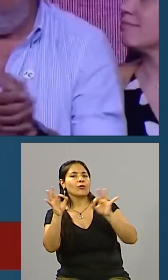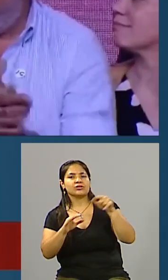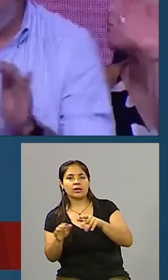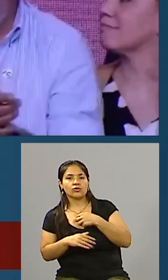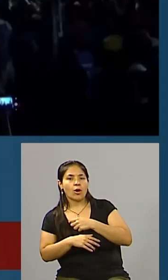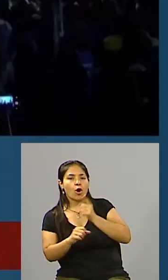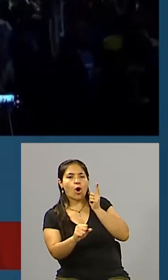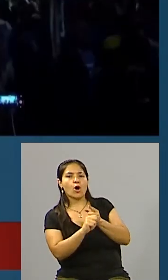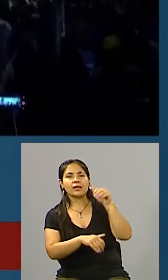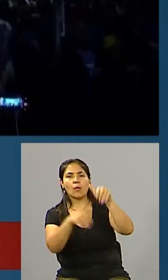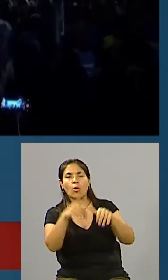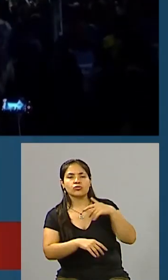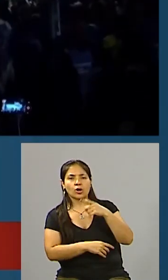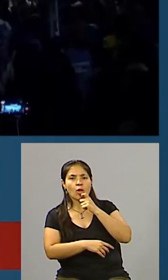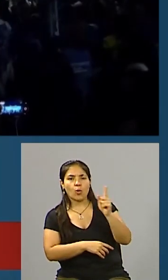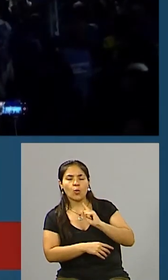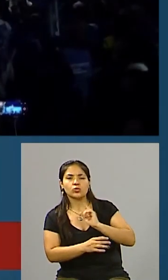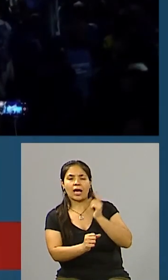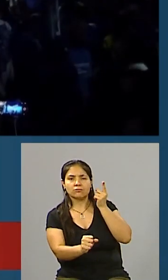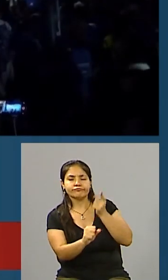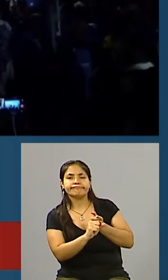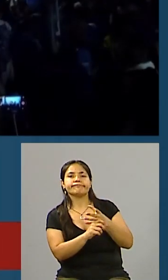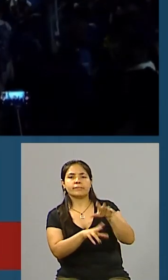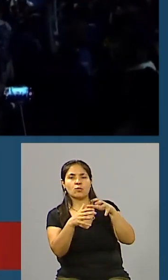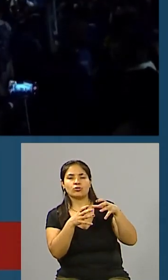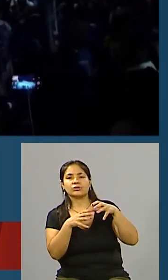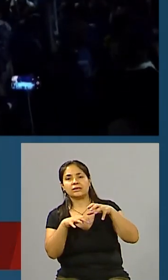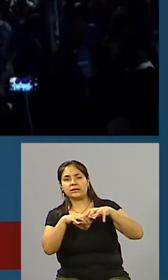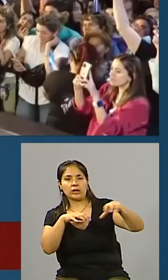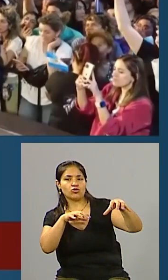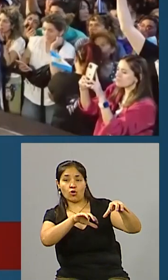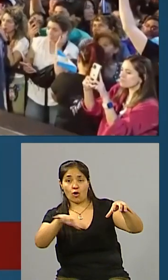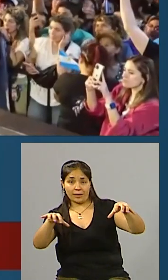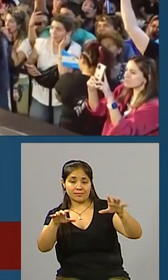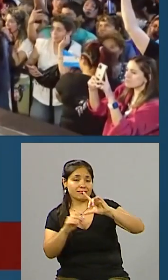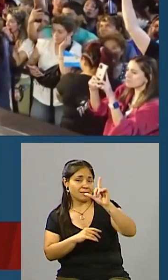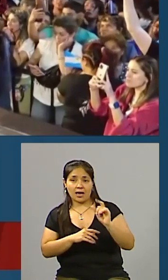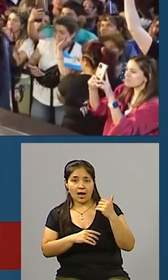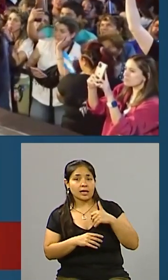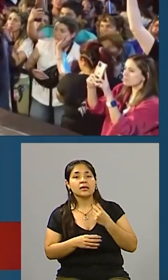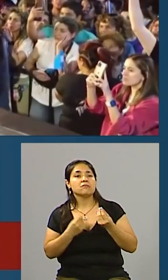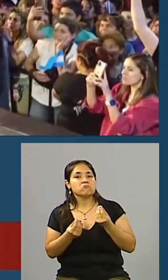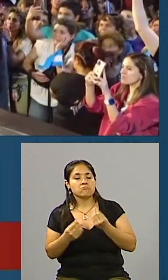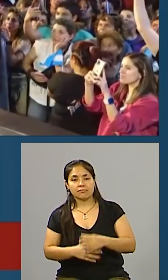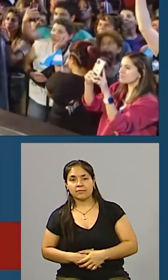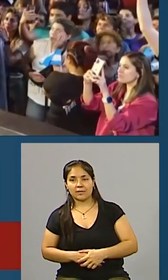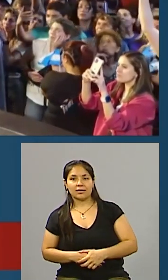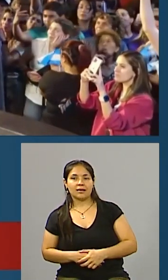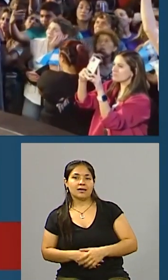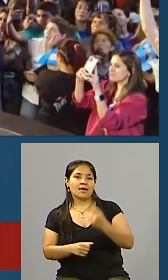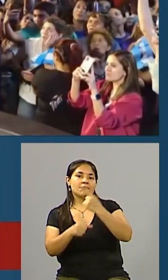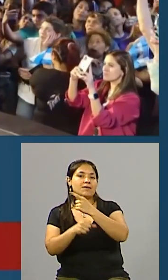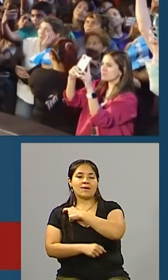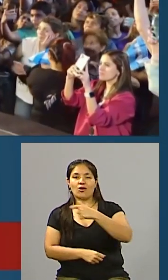que pretenda modificar cosas muy importantes del sistema como ya funciona en la Argentina? En primer lugar, los